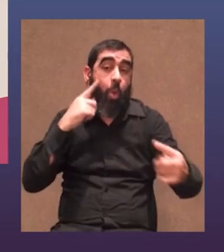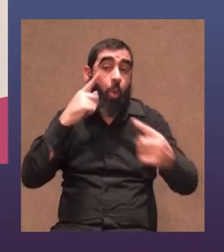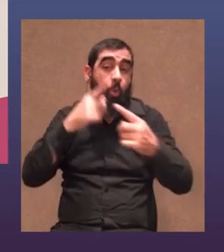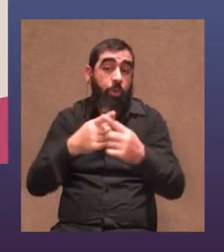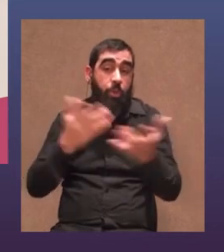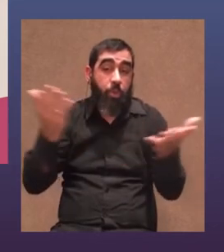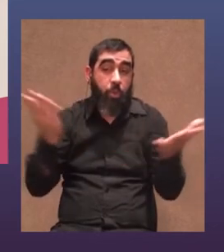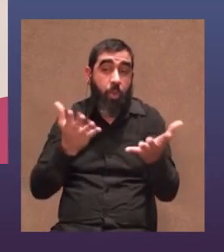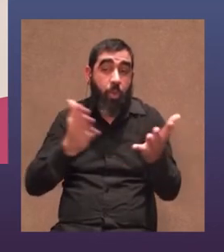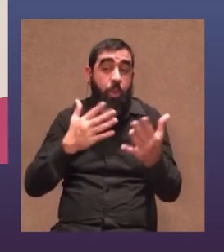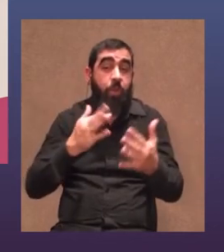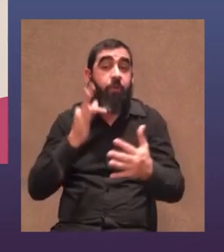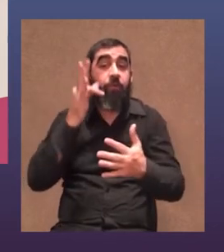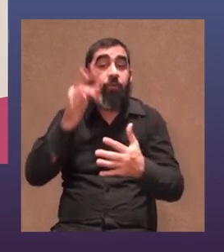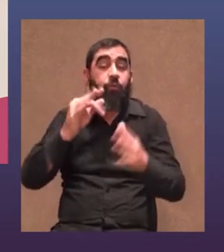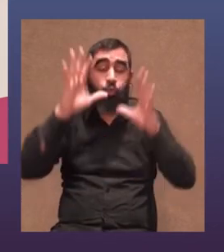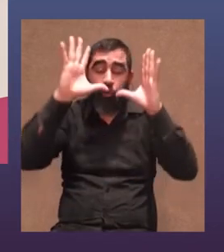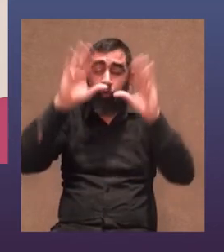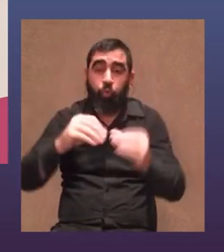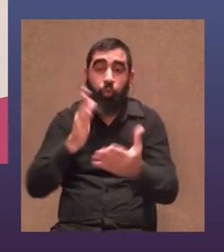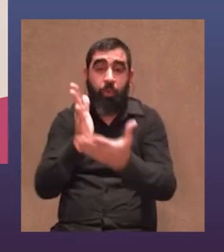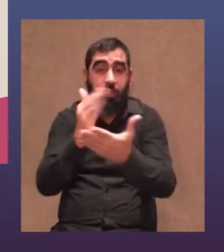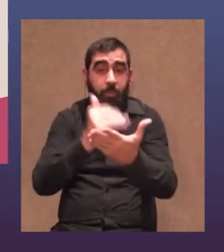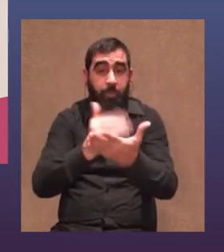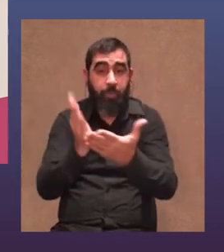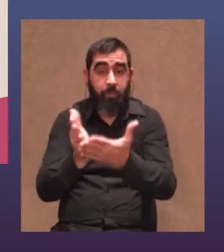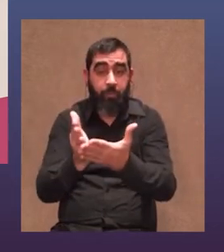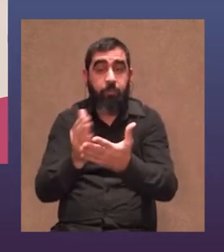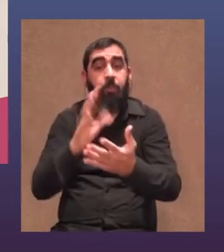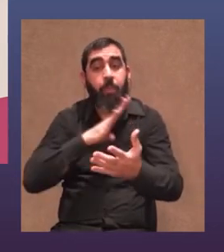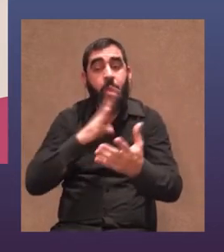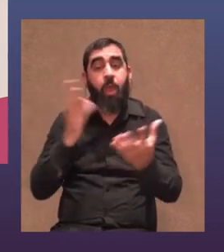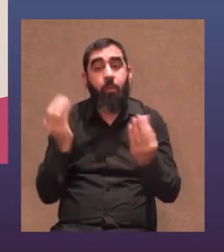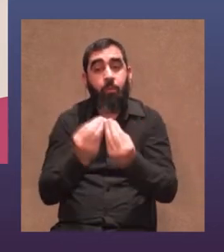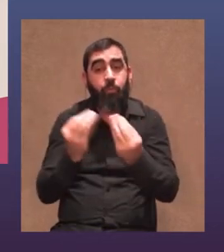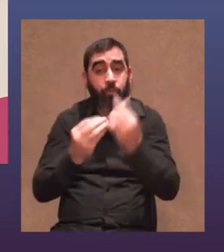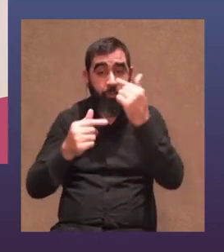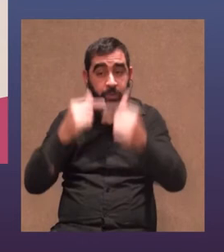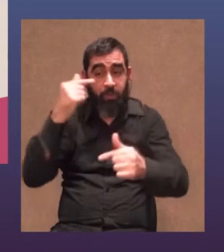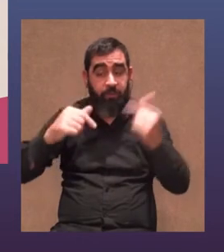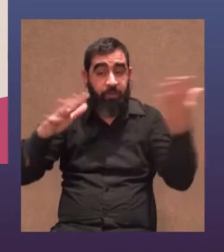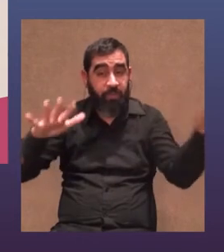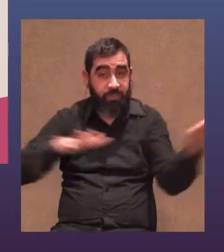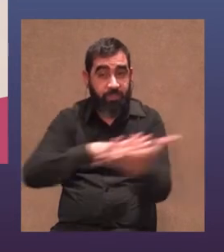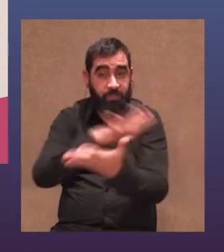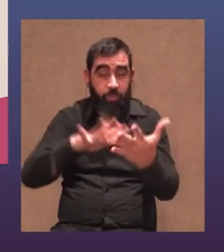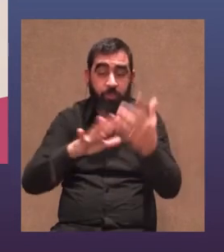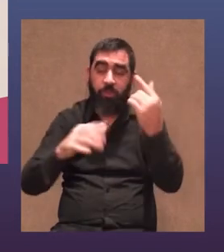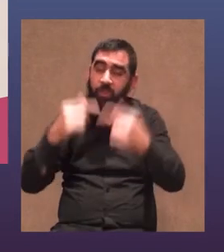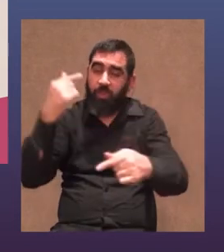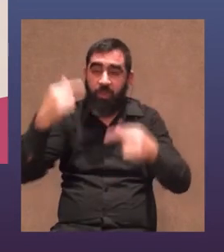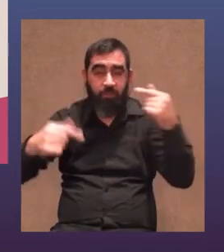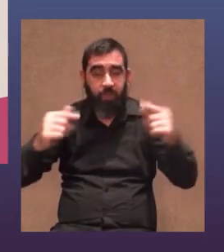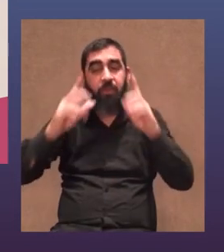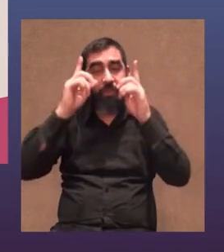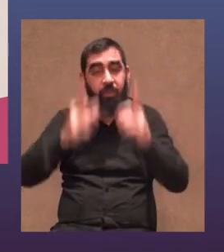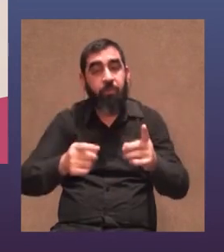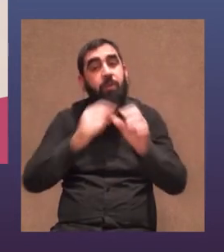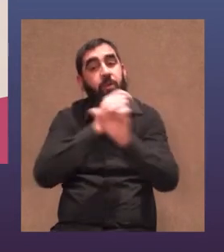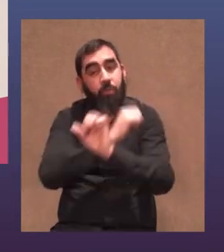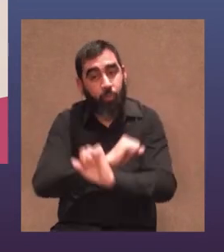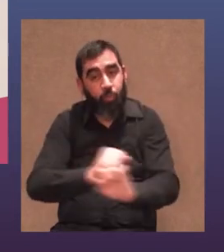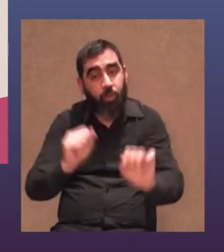tenemos por delante es llegar a todos los departamentos, pero después hay una cantidad de ámbitos, y como decía Poli, una cantidad también